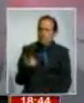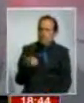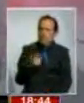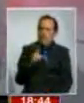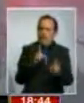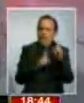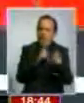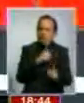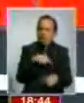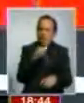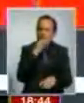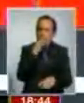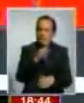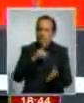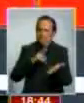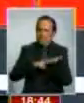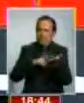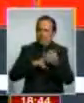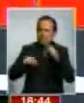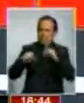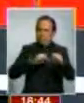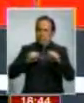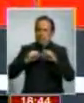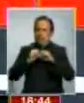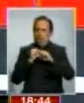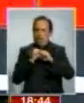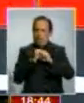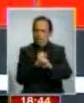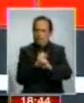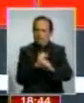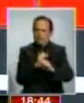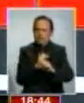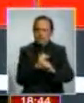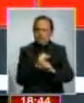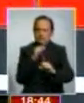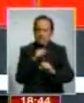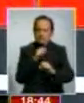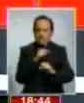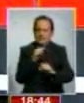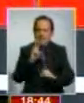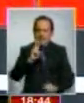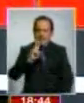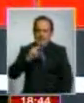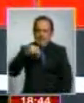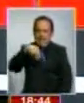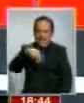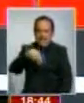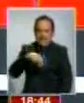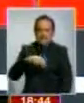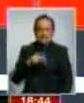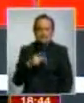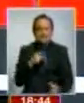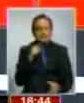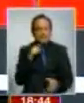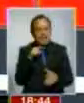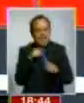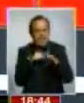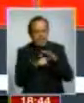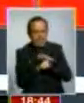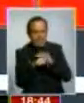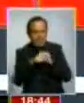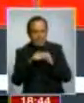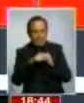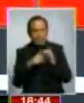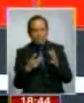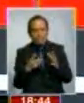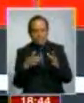muchos dicen que el verdadero terremoto que tuvo la oposición es lo que ha ocurrido con Renovación Nacional. Desde donde se, digamos,